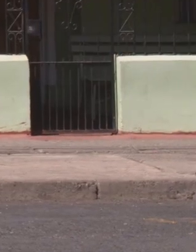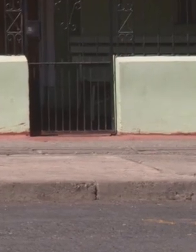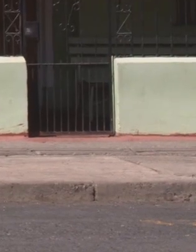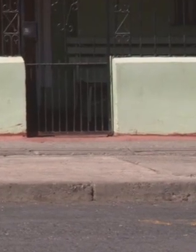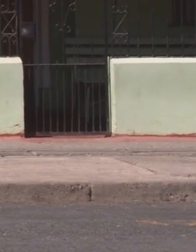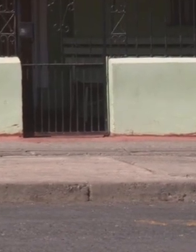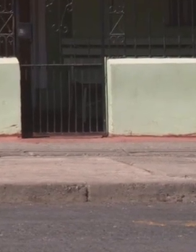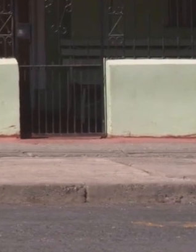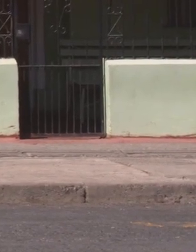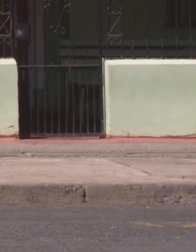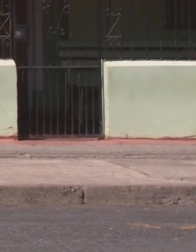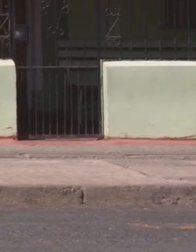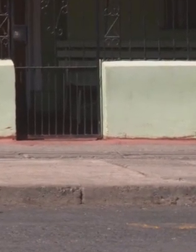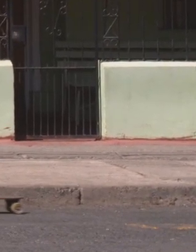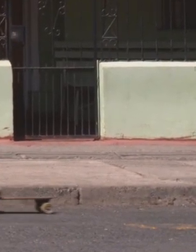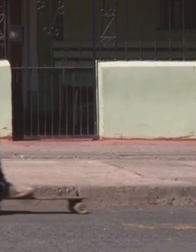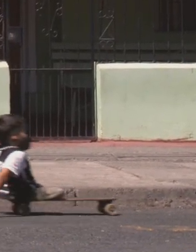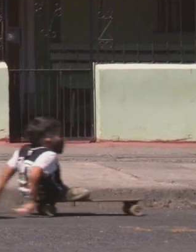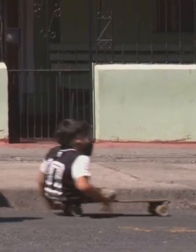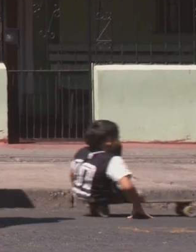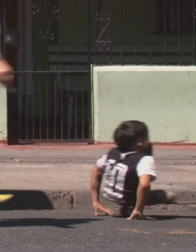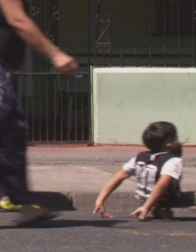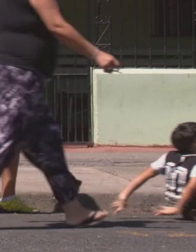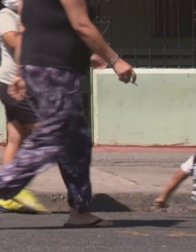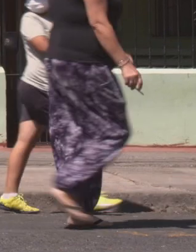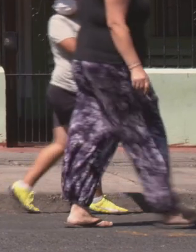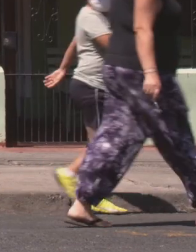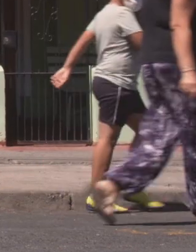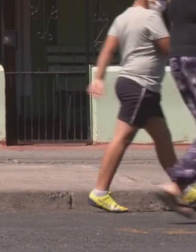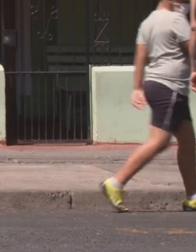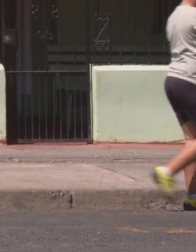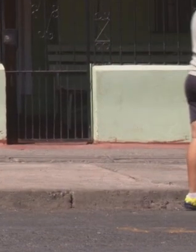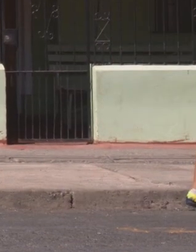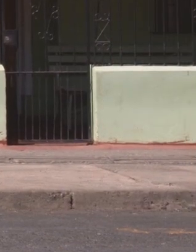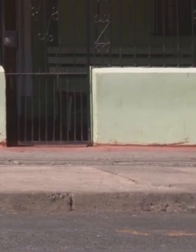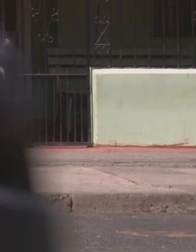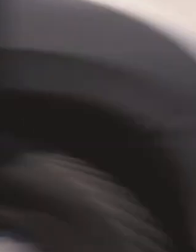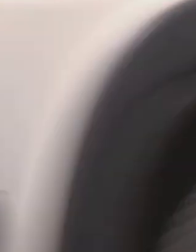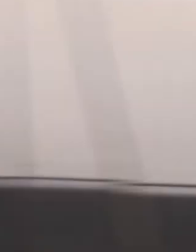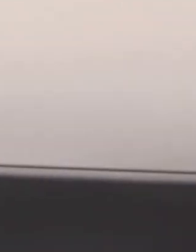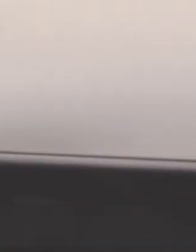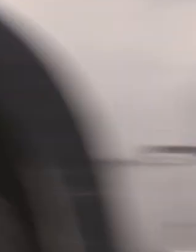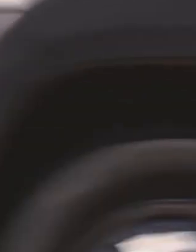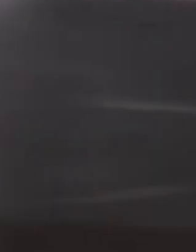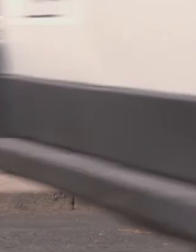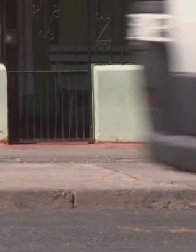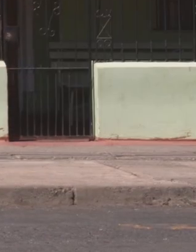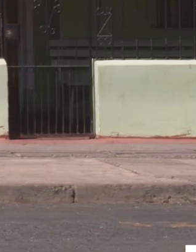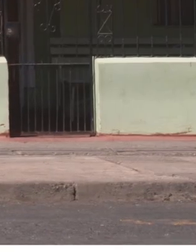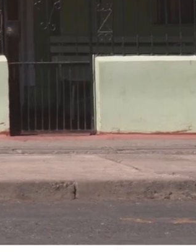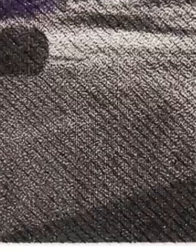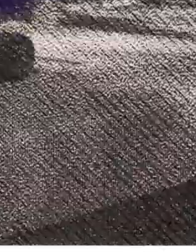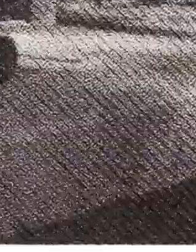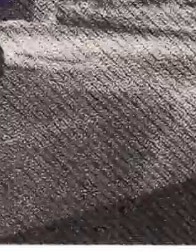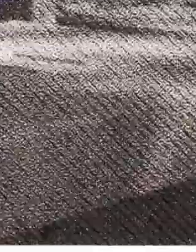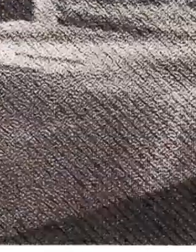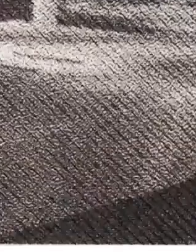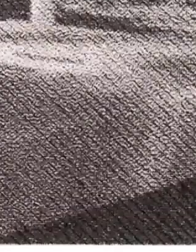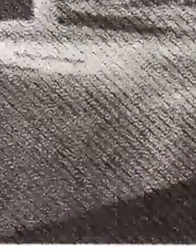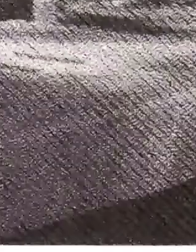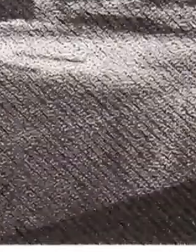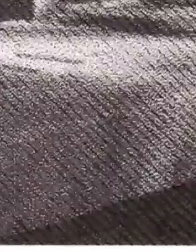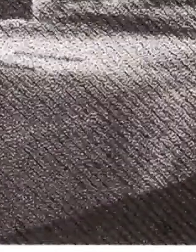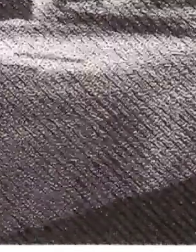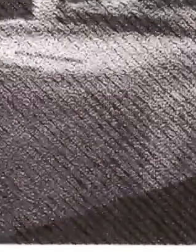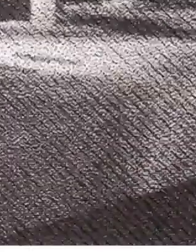Emanuel, Catalina y Johan se bajan de la micro y emprenden el camino de regreso a casa. La patineta del protagonista se desliza por una